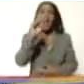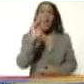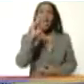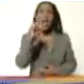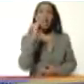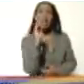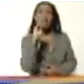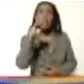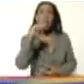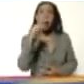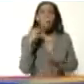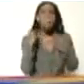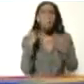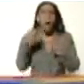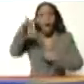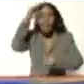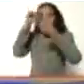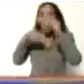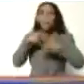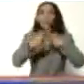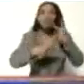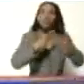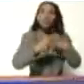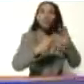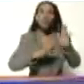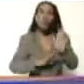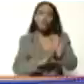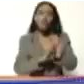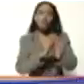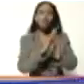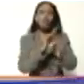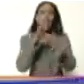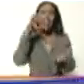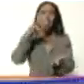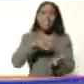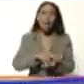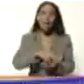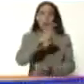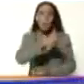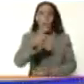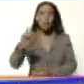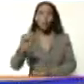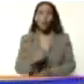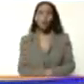para entender los procesos del surgimiento del Estado, de las civilizaciones.